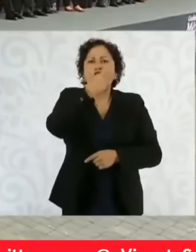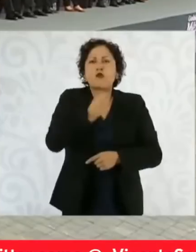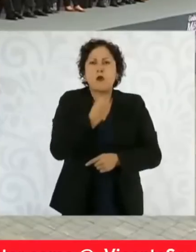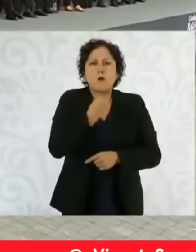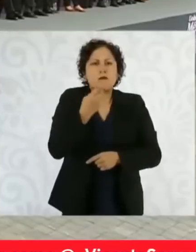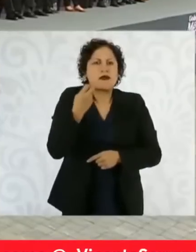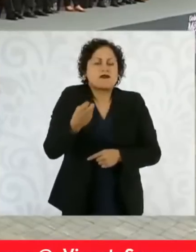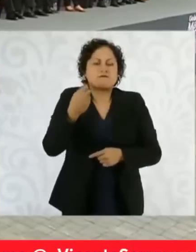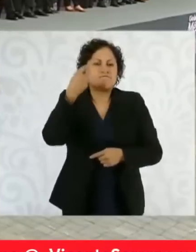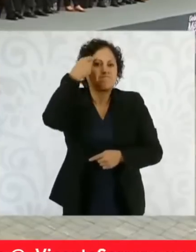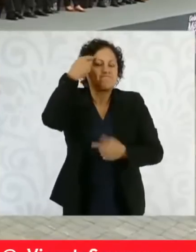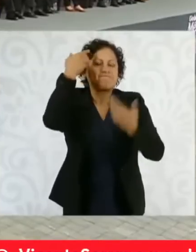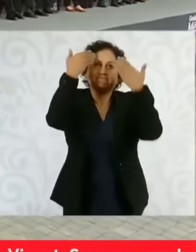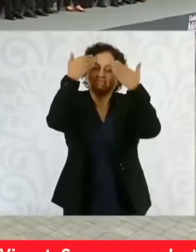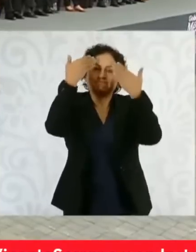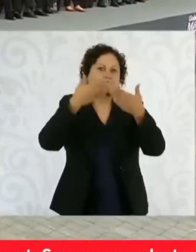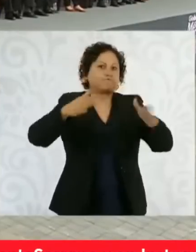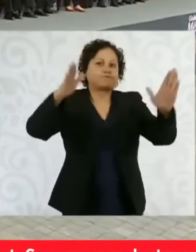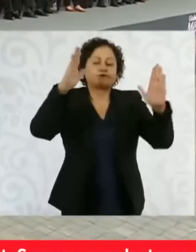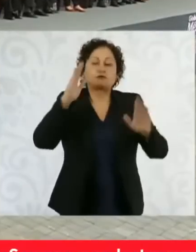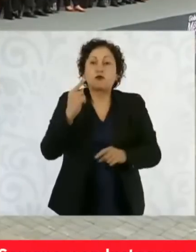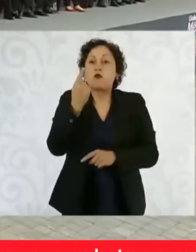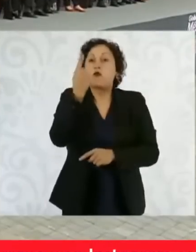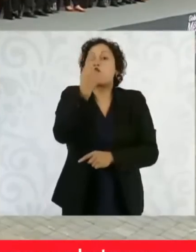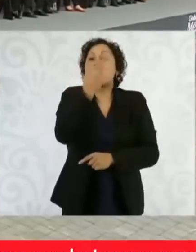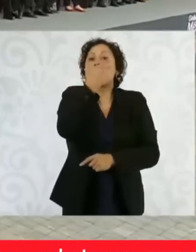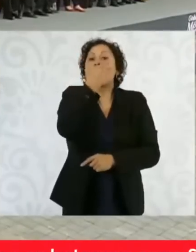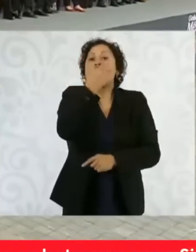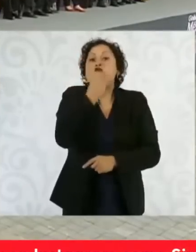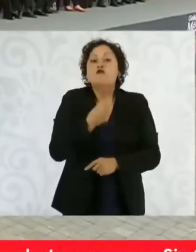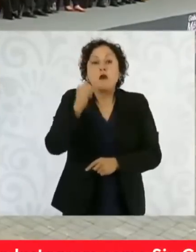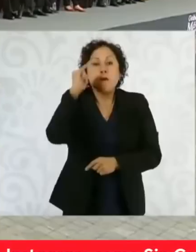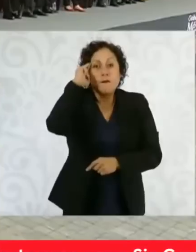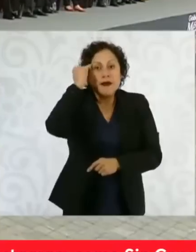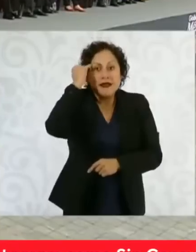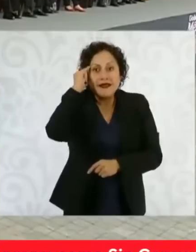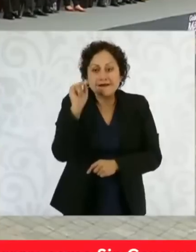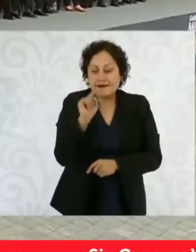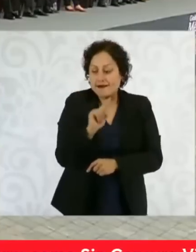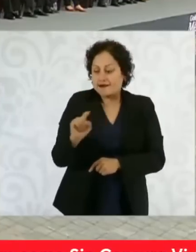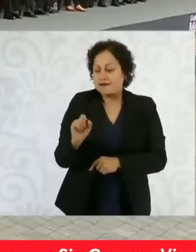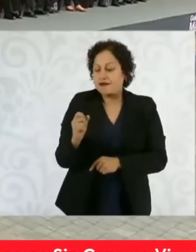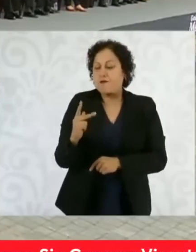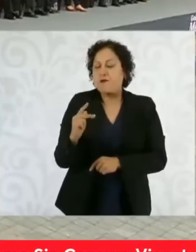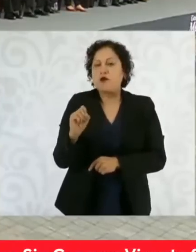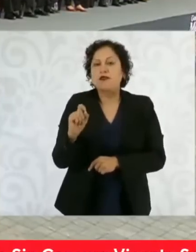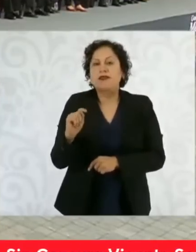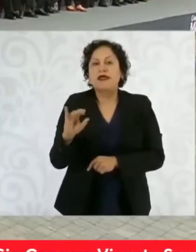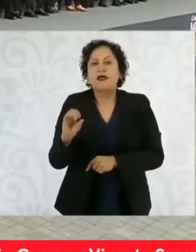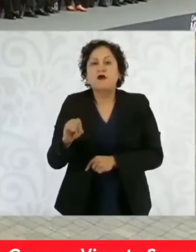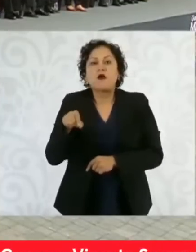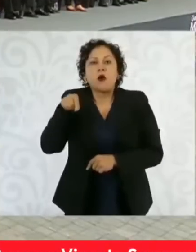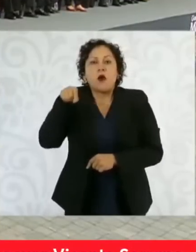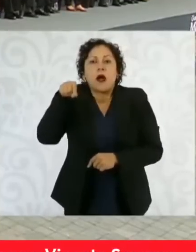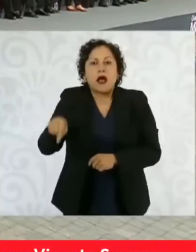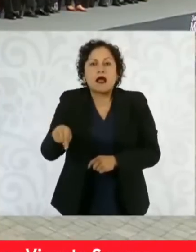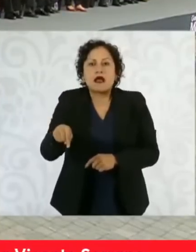los tiempos, un indígena zapoteco que frente a todas las adversidades supo conducir a la nación